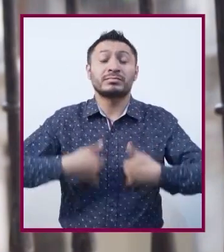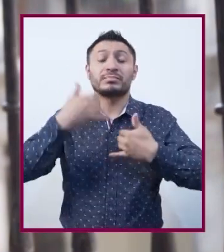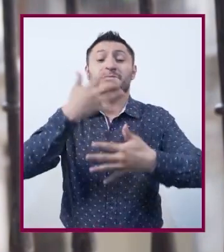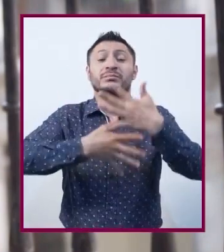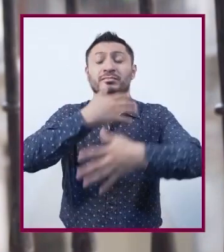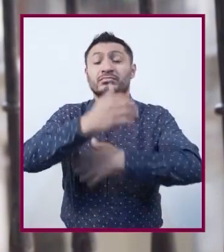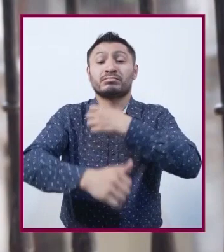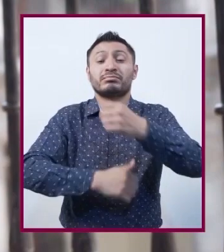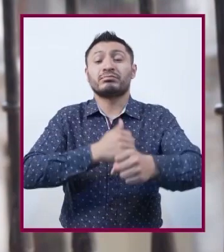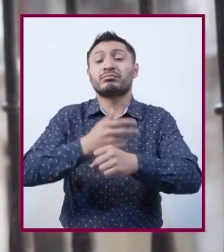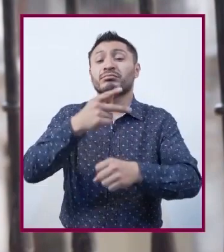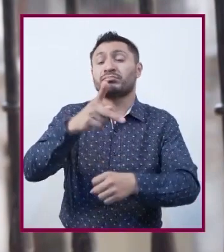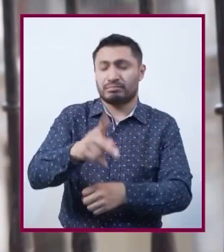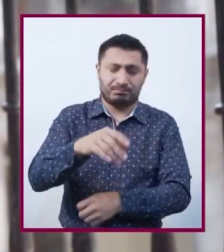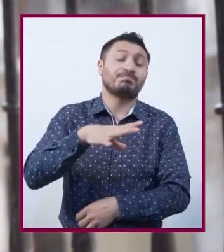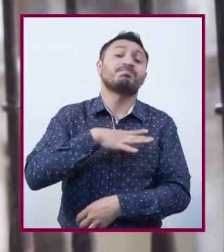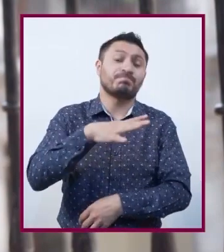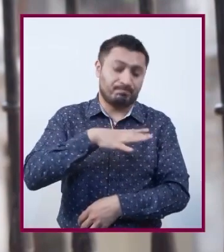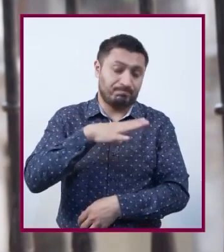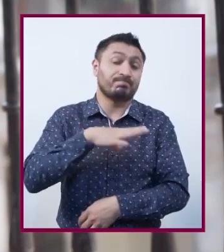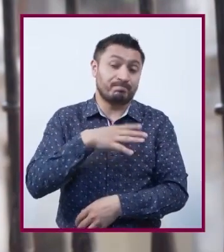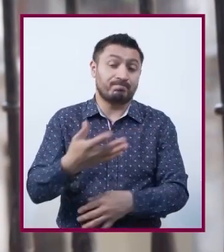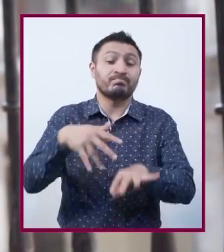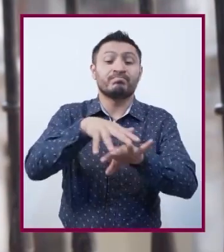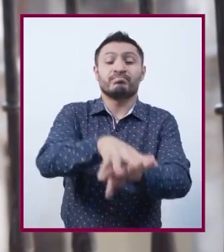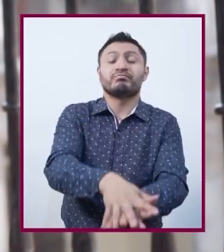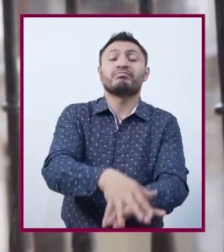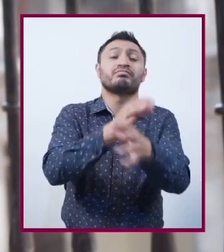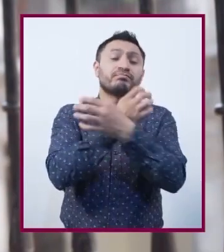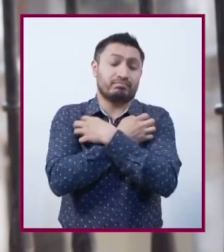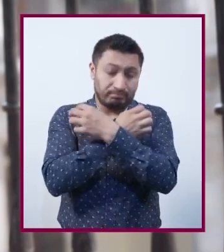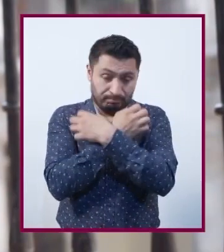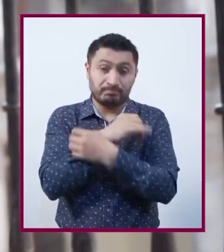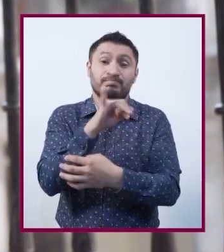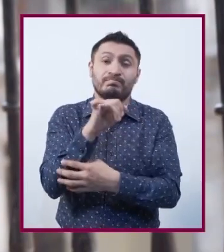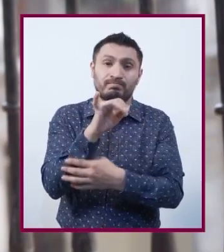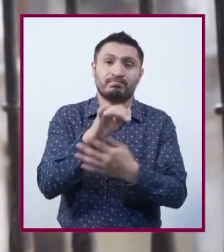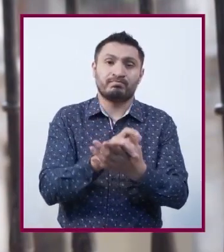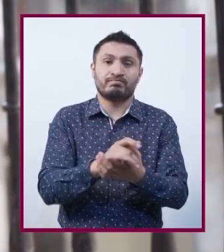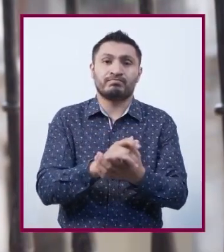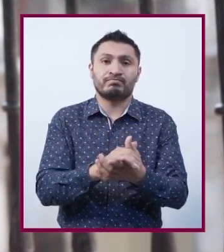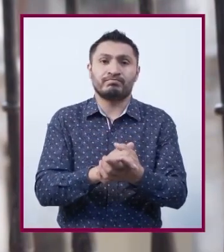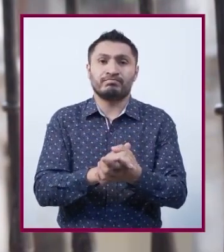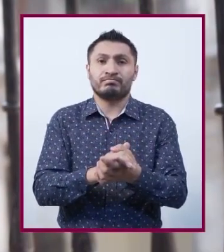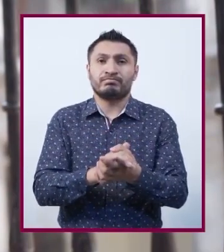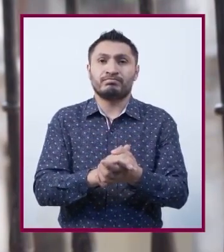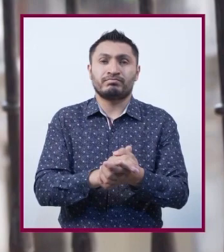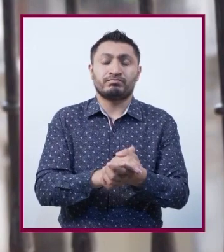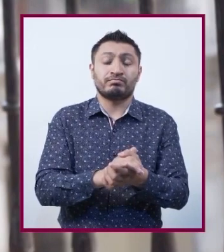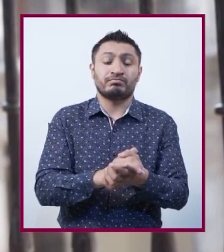para atender a los jóvenes de 15 años. Pero sí empiezan a integrar la educación